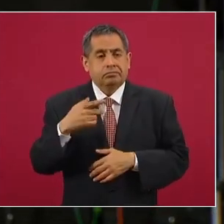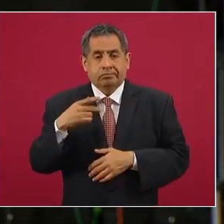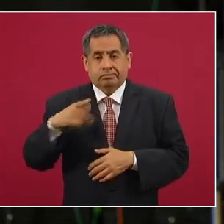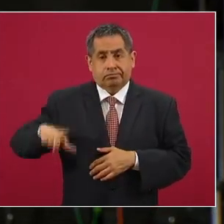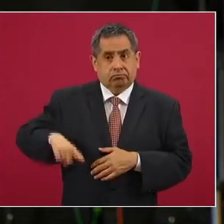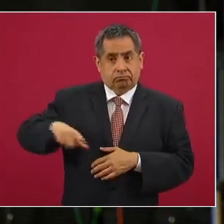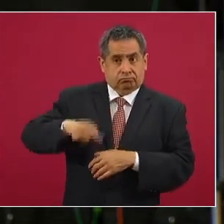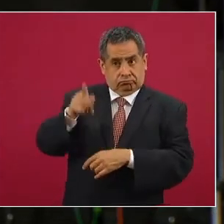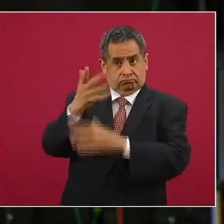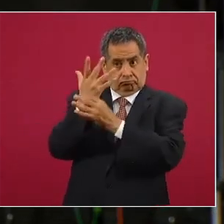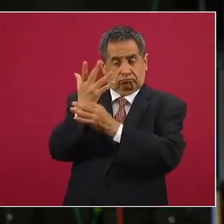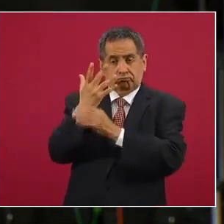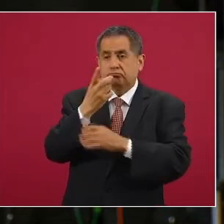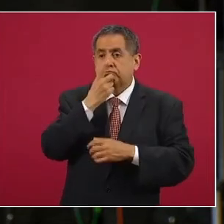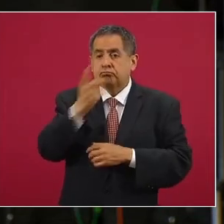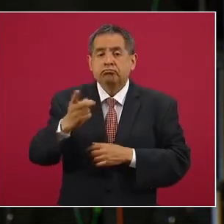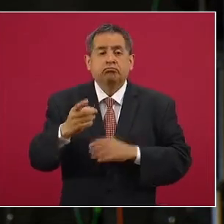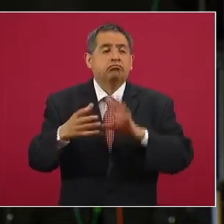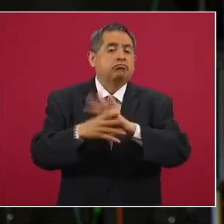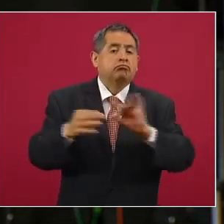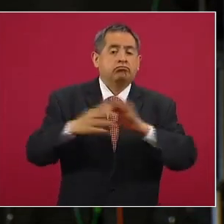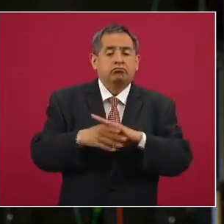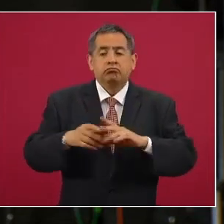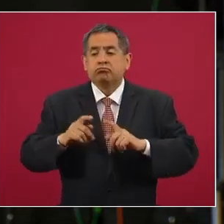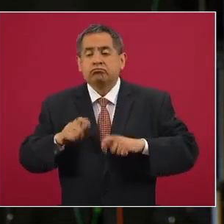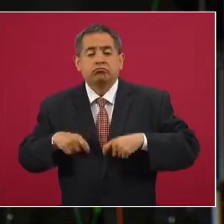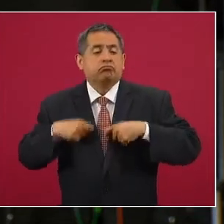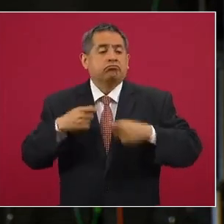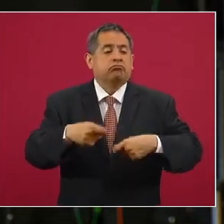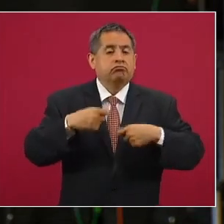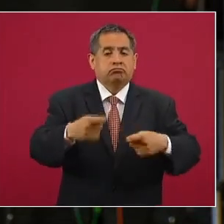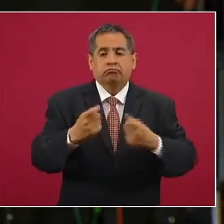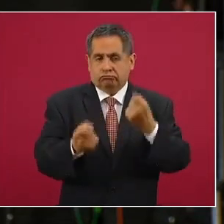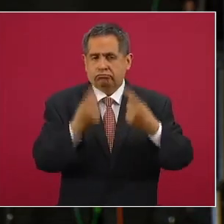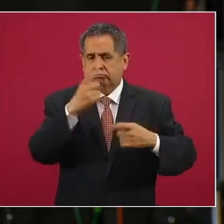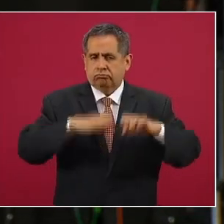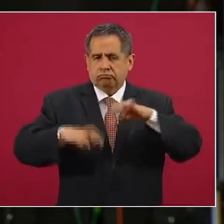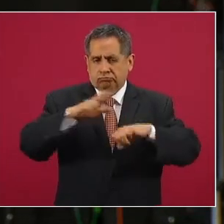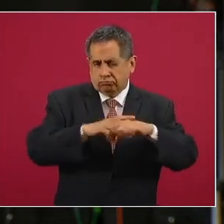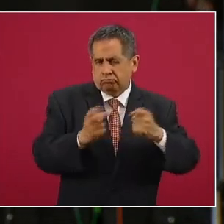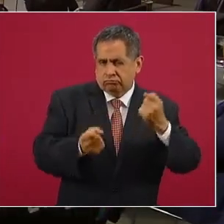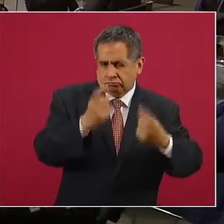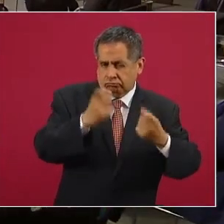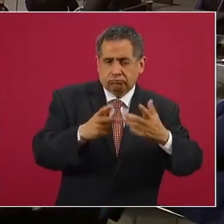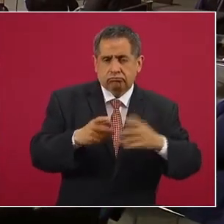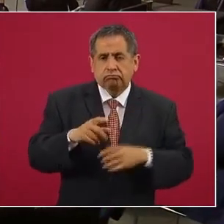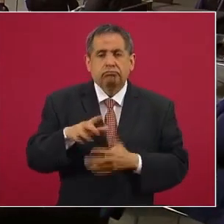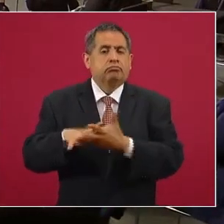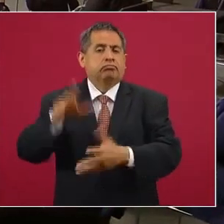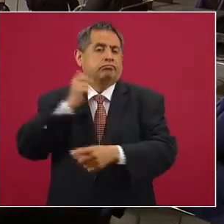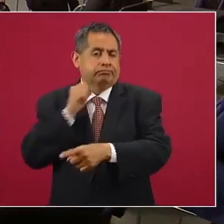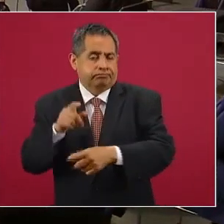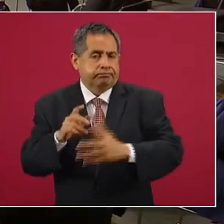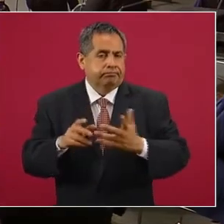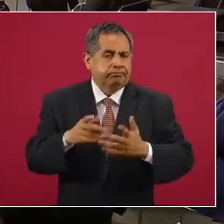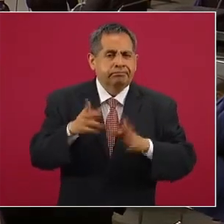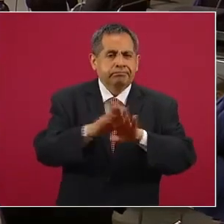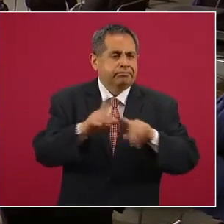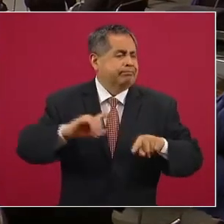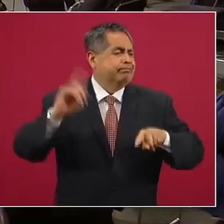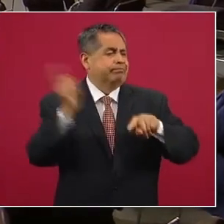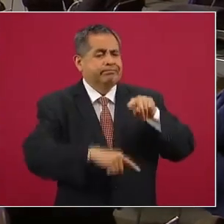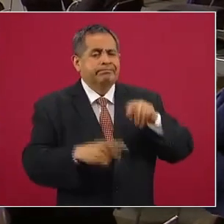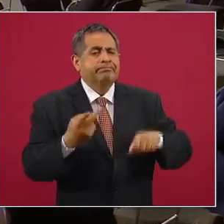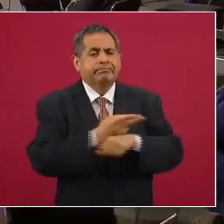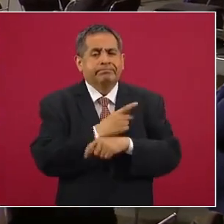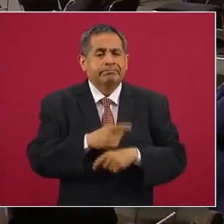gobierno usted solo ha tenido la oportunidad de asignar a algunos embajadores y cónsules. ¿Cómo terminar ese mal que dejó